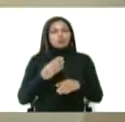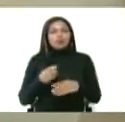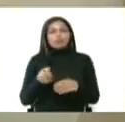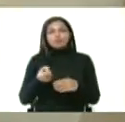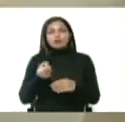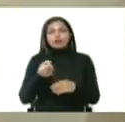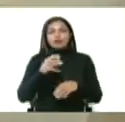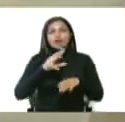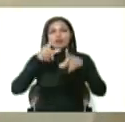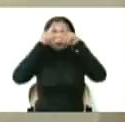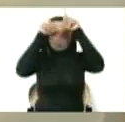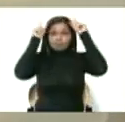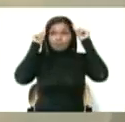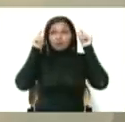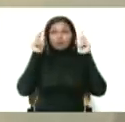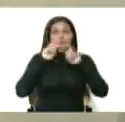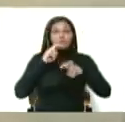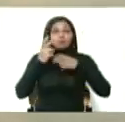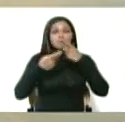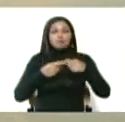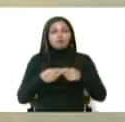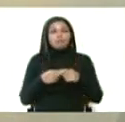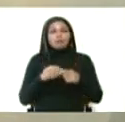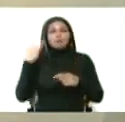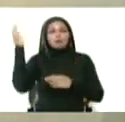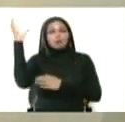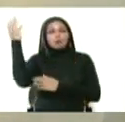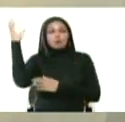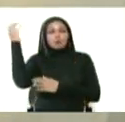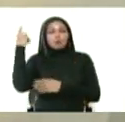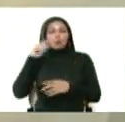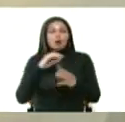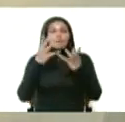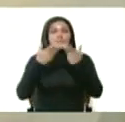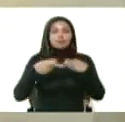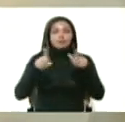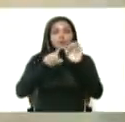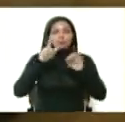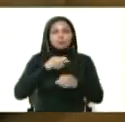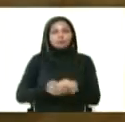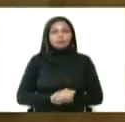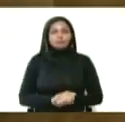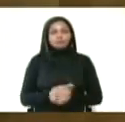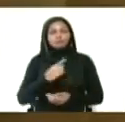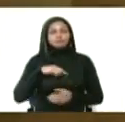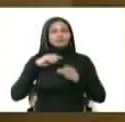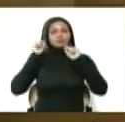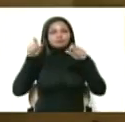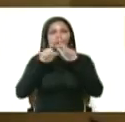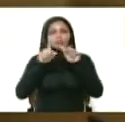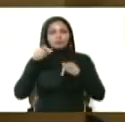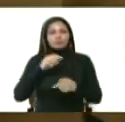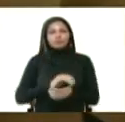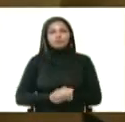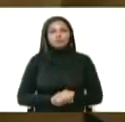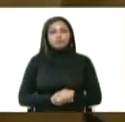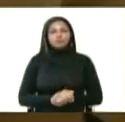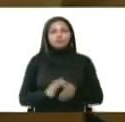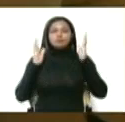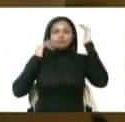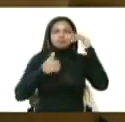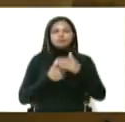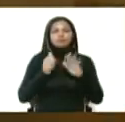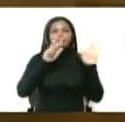enfermeros, de enfermeras, el que maneja la ambulancia, los que están trabajando administrativamente, porque hemos logrado, Cámara Presidente, atender más